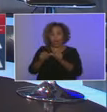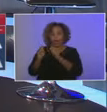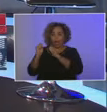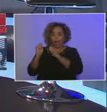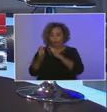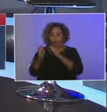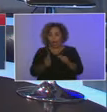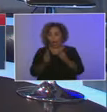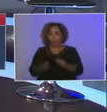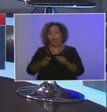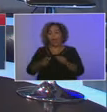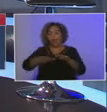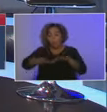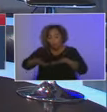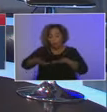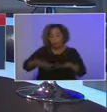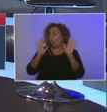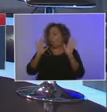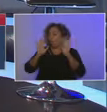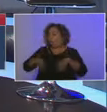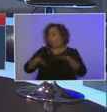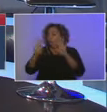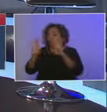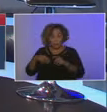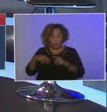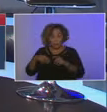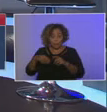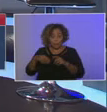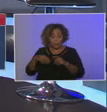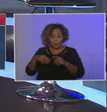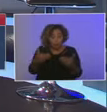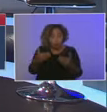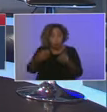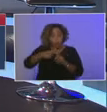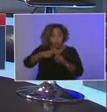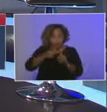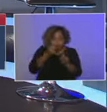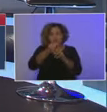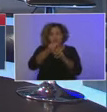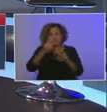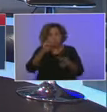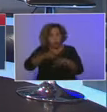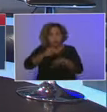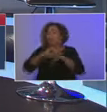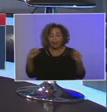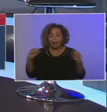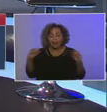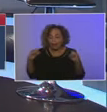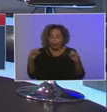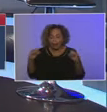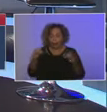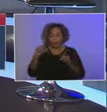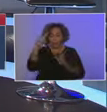arrastrando los pies y no logran resultados positivos para Puerto Rico. Mira la historia. Después de 1000 días,